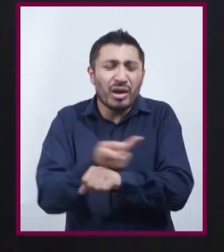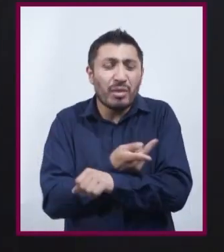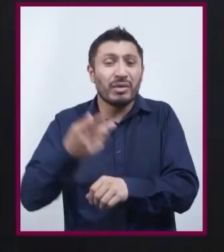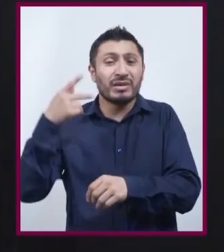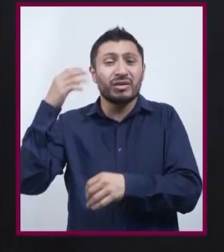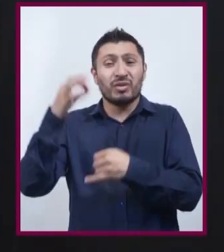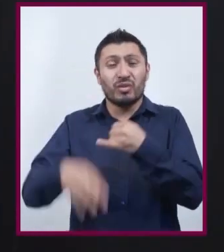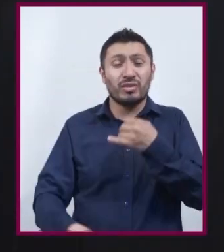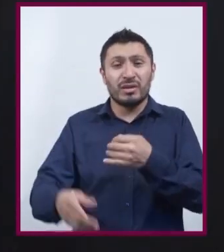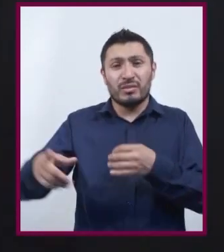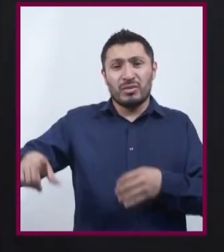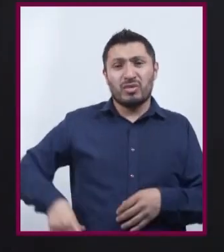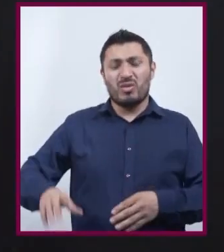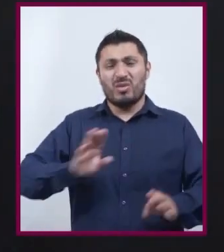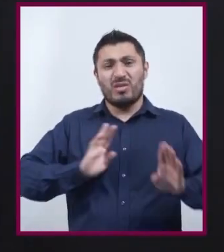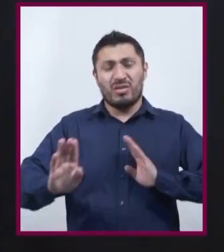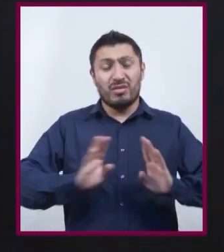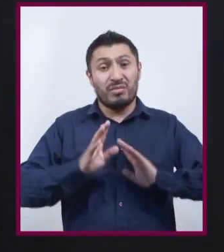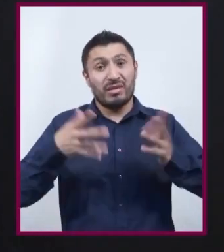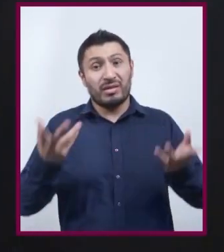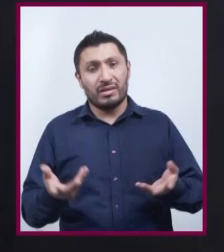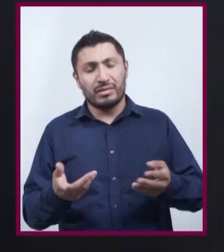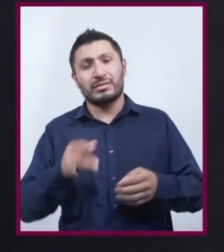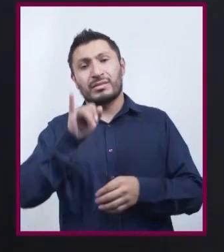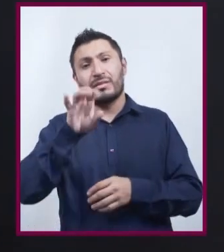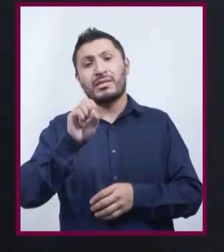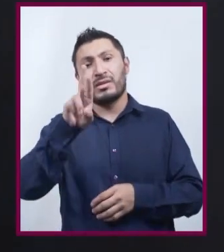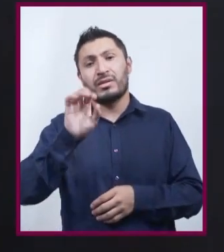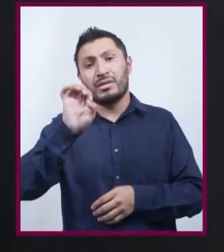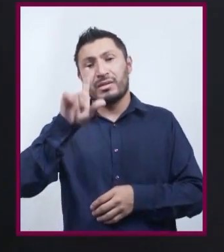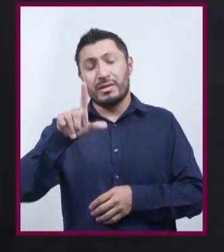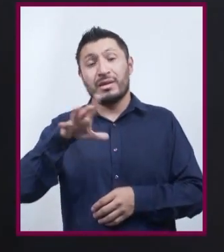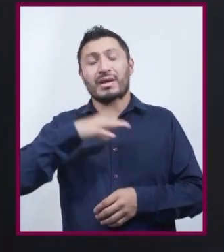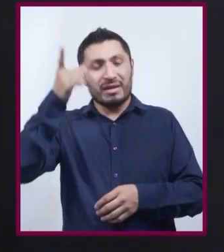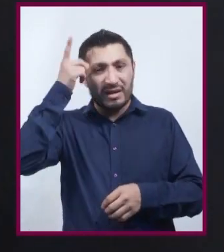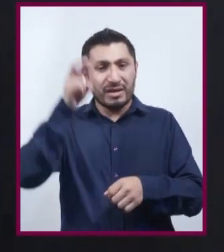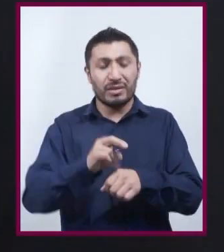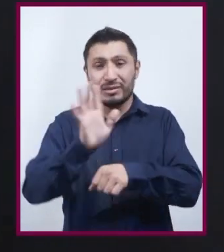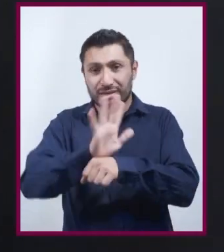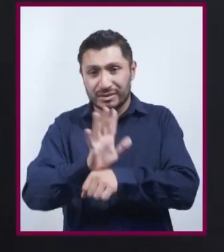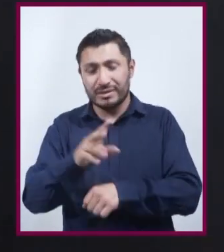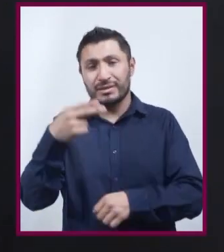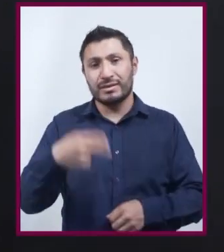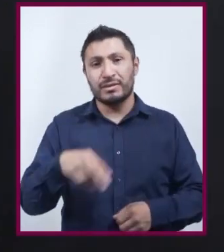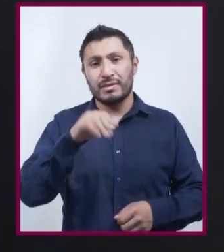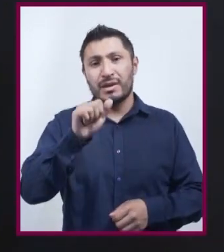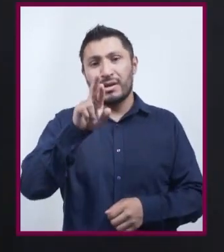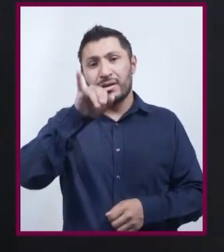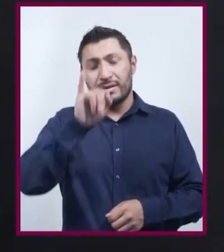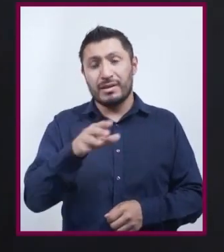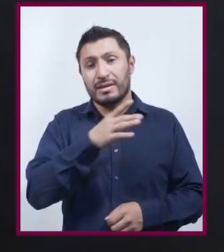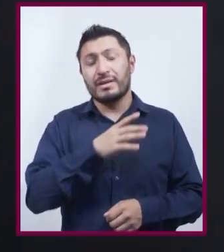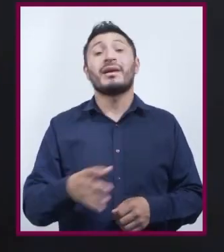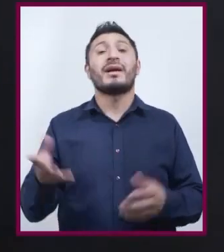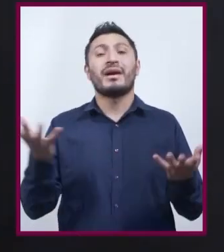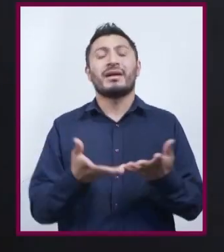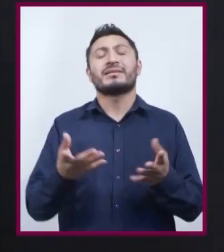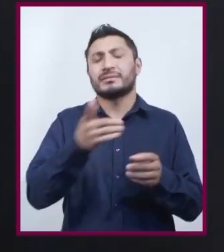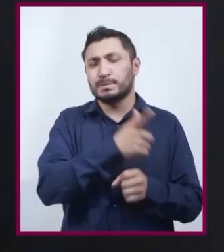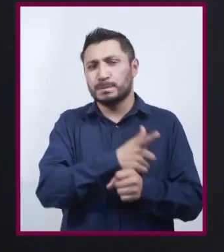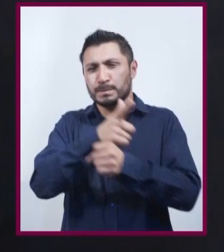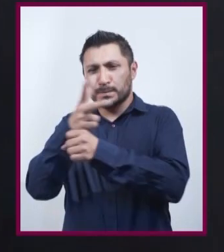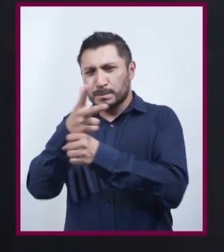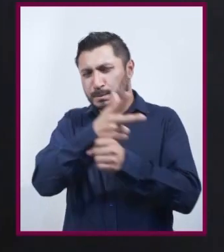fue lo que pasó durante su última dictadura militar. En Israel, un director de cine llamado Ari Folman realizó